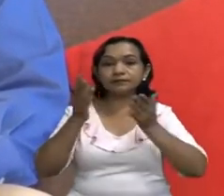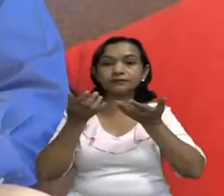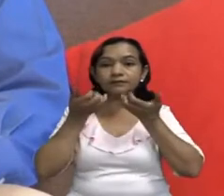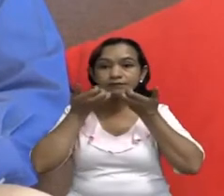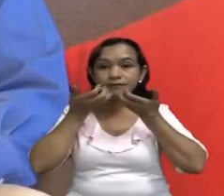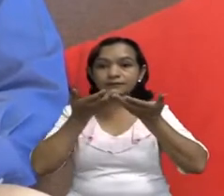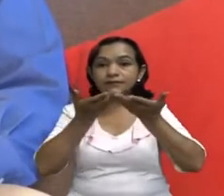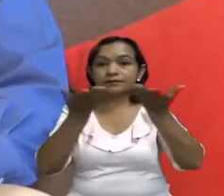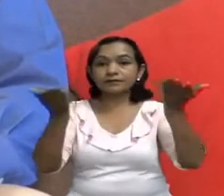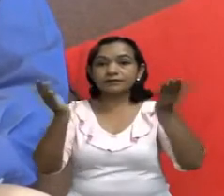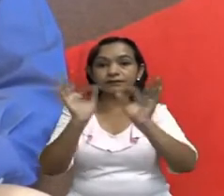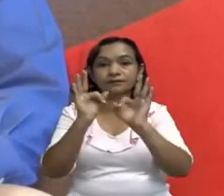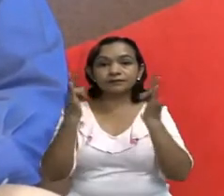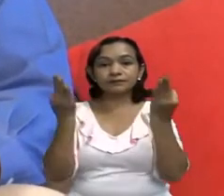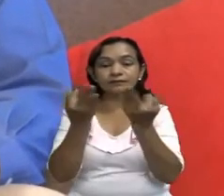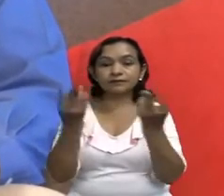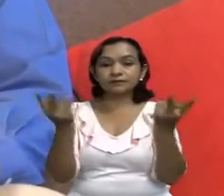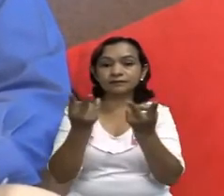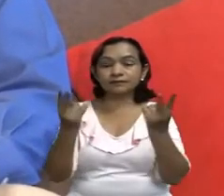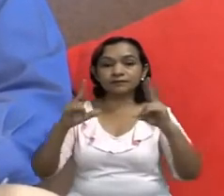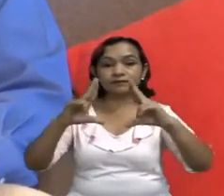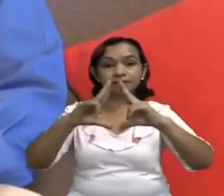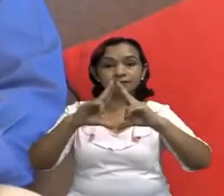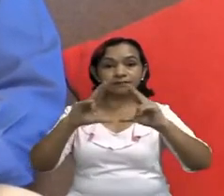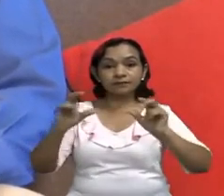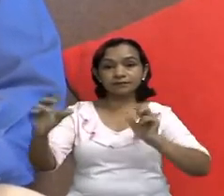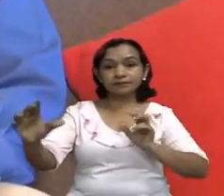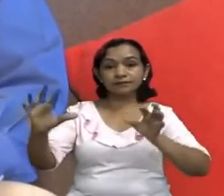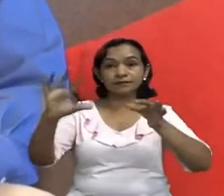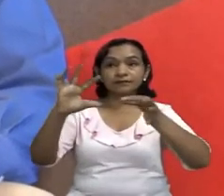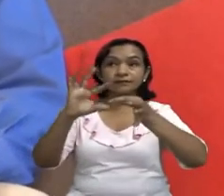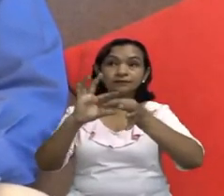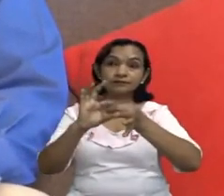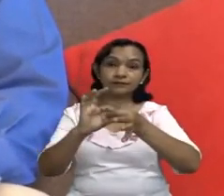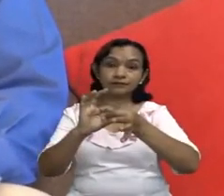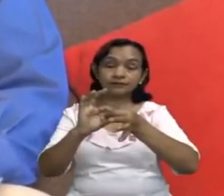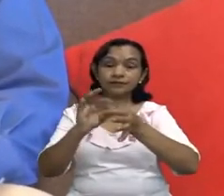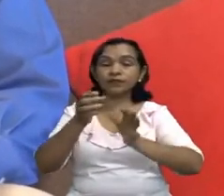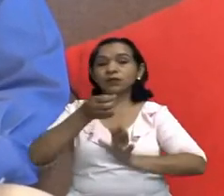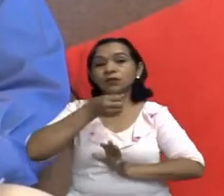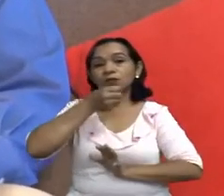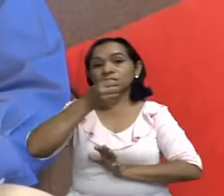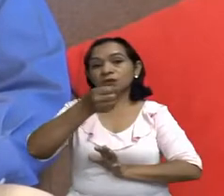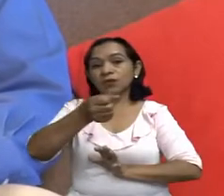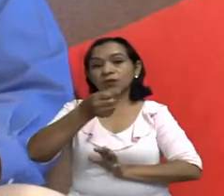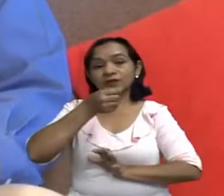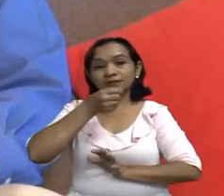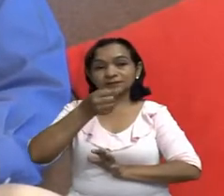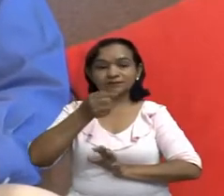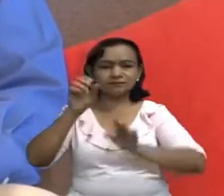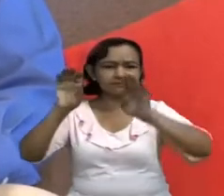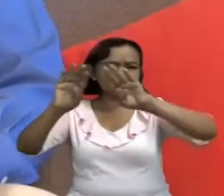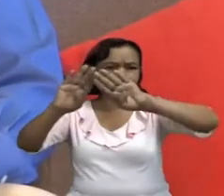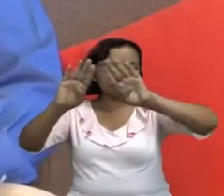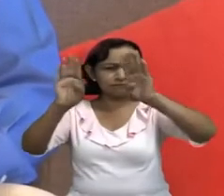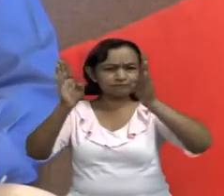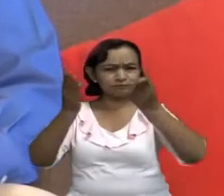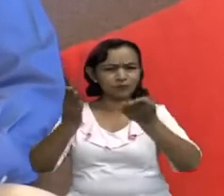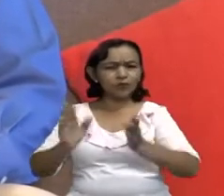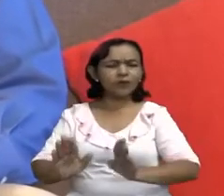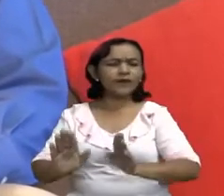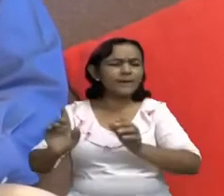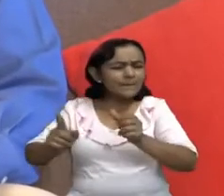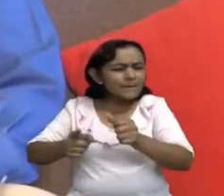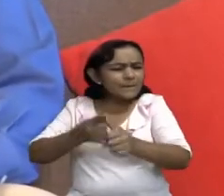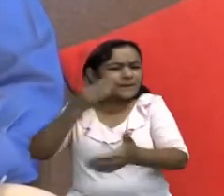familias nicaragüenses. Con nosotros está pues ahora mismo una de las periodistas con más trayectoria dentro